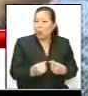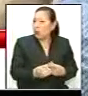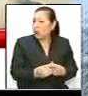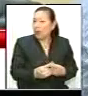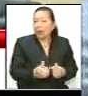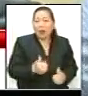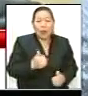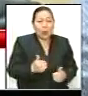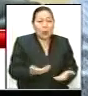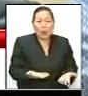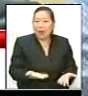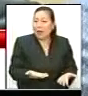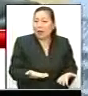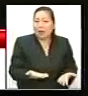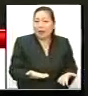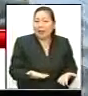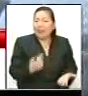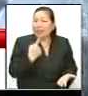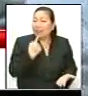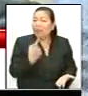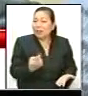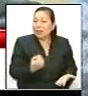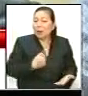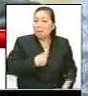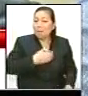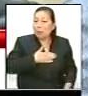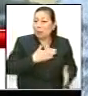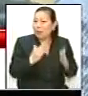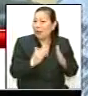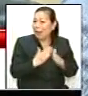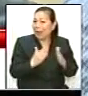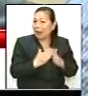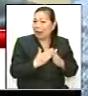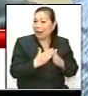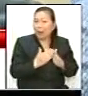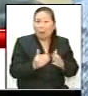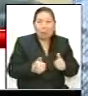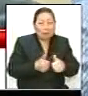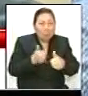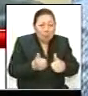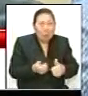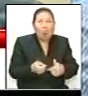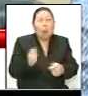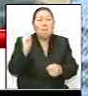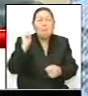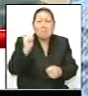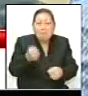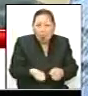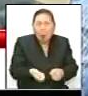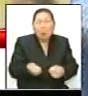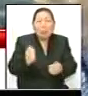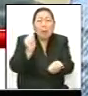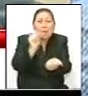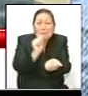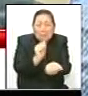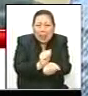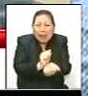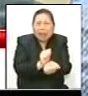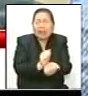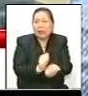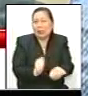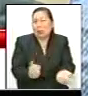la cual a los pequeños propietarios de casa los persiguen, los multan, los meten a la cárcel por